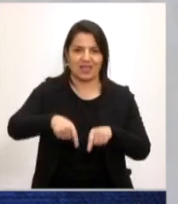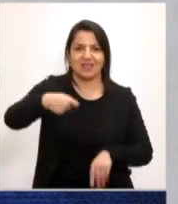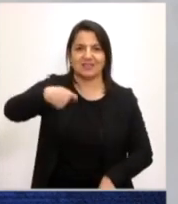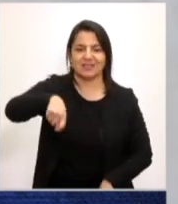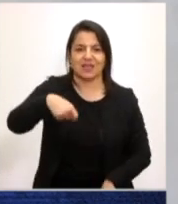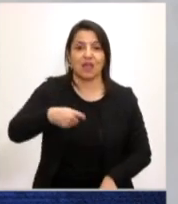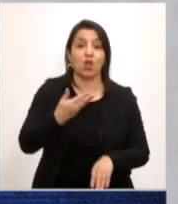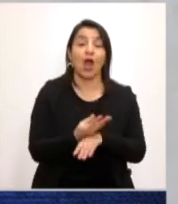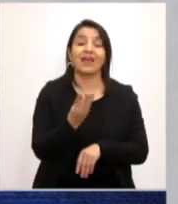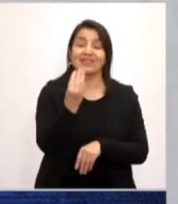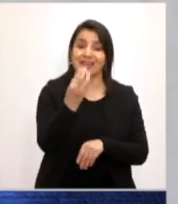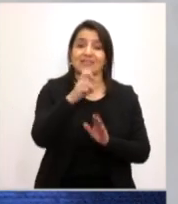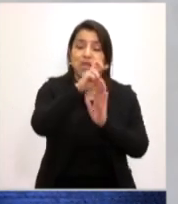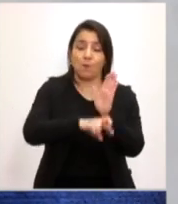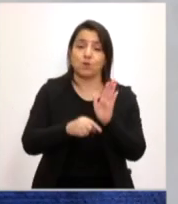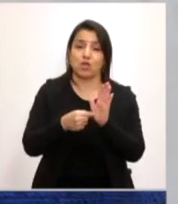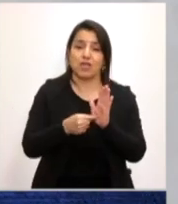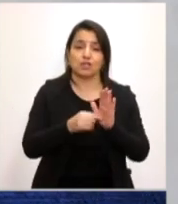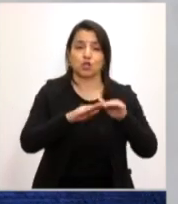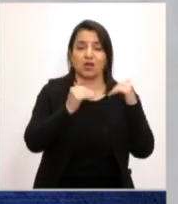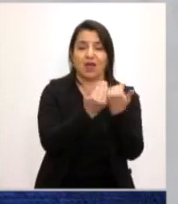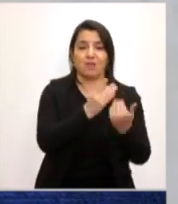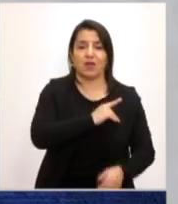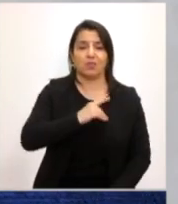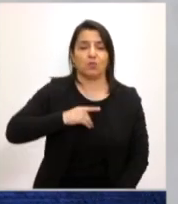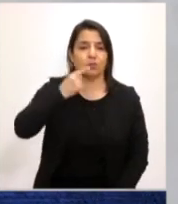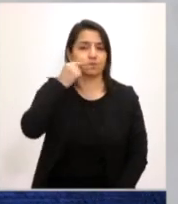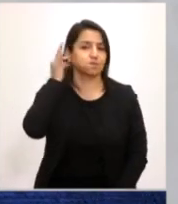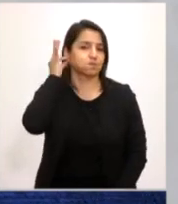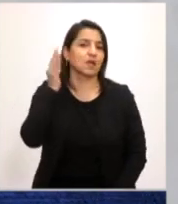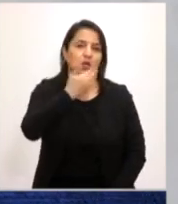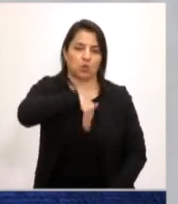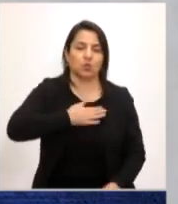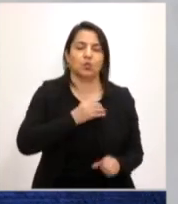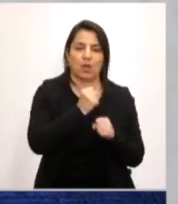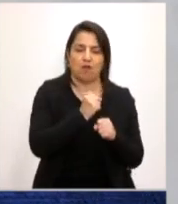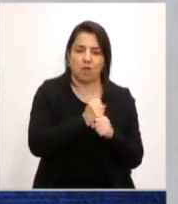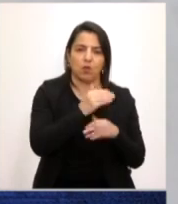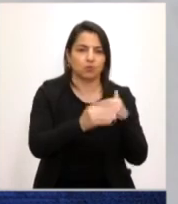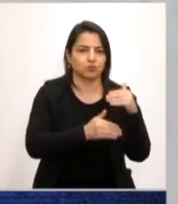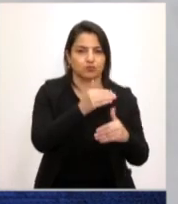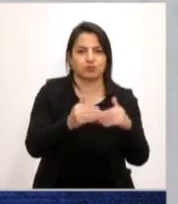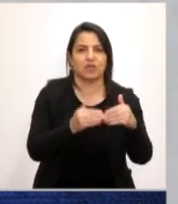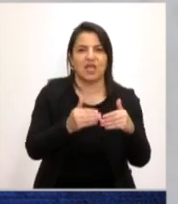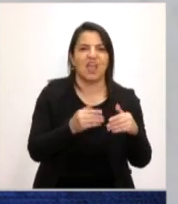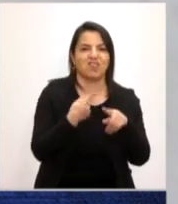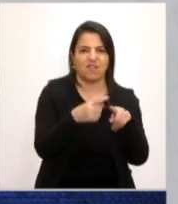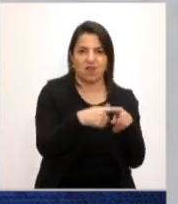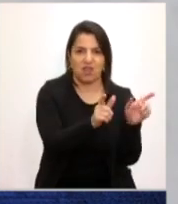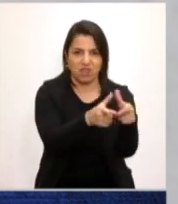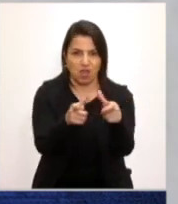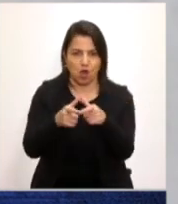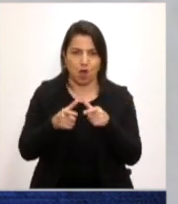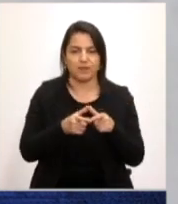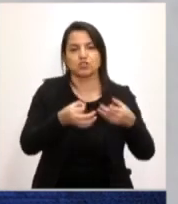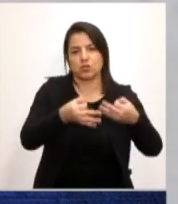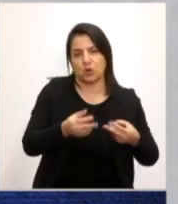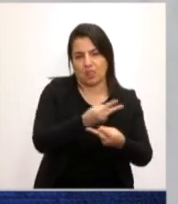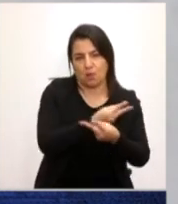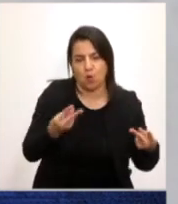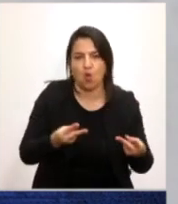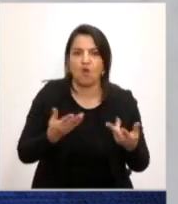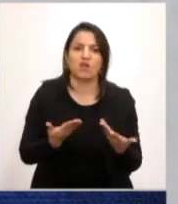Cámara de Diputadas y Diputados, los cuales están siendo trabajados por nuestros parlamentarios y parlamentarias en diversas comisiones, como la de Seguridad Pública,